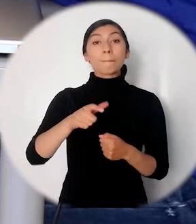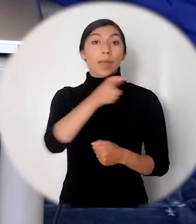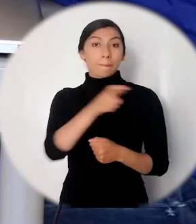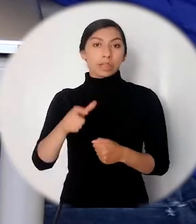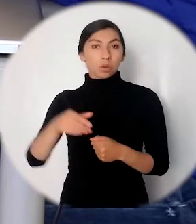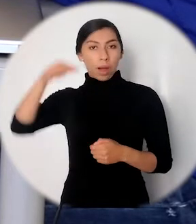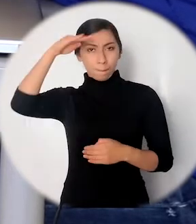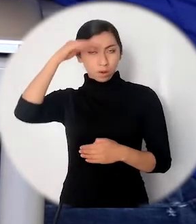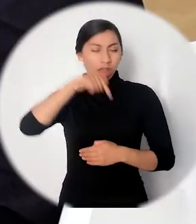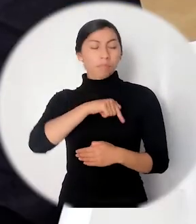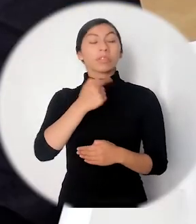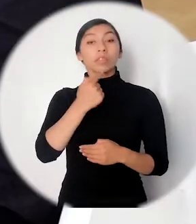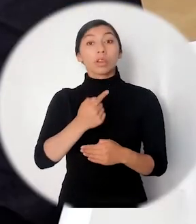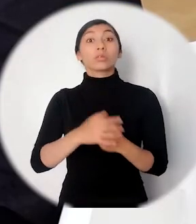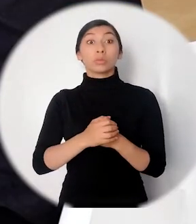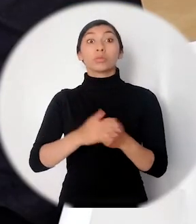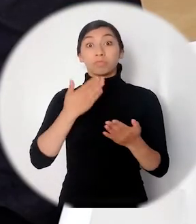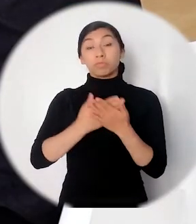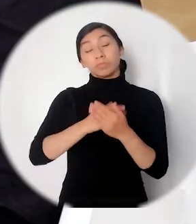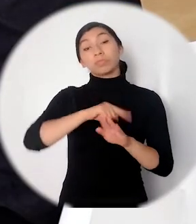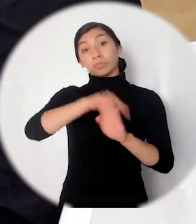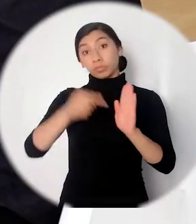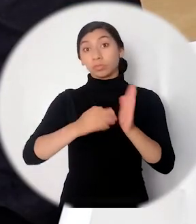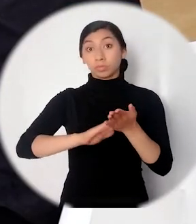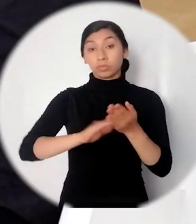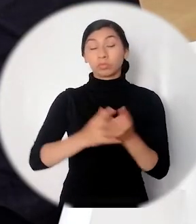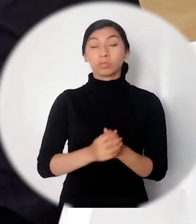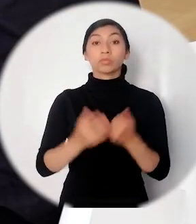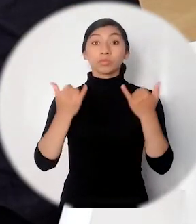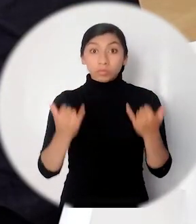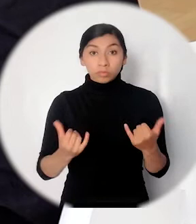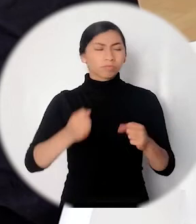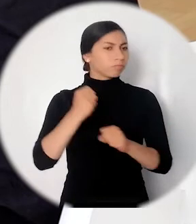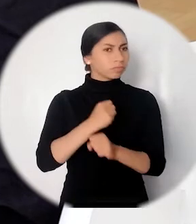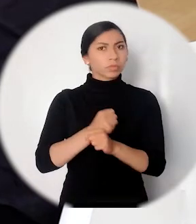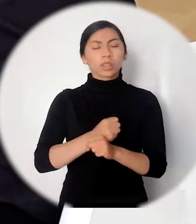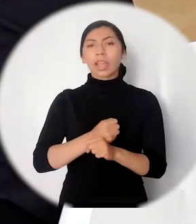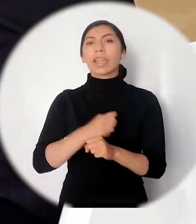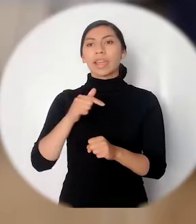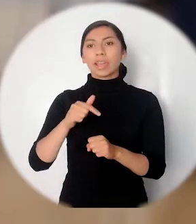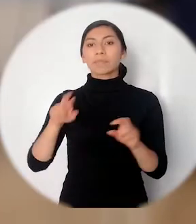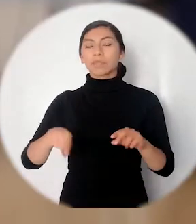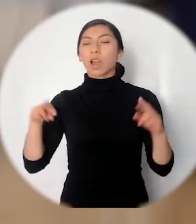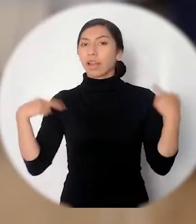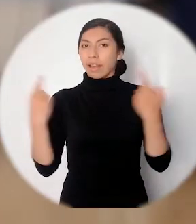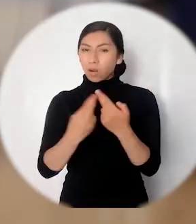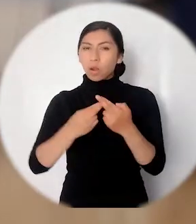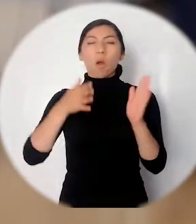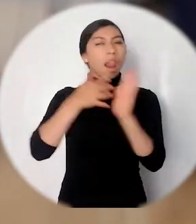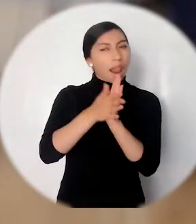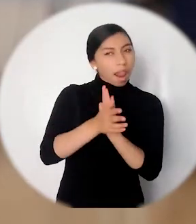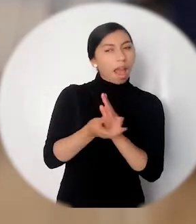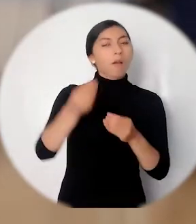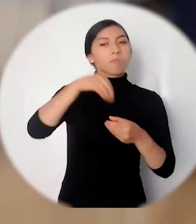pública manifestaron su complacencia con la búsqueda de una reparación integral. Actualmente estamos trabajando la jornada de declaración y